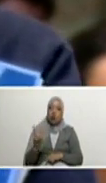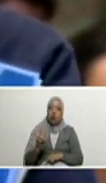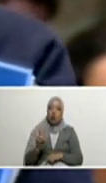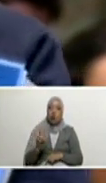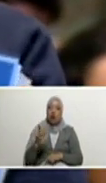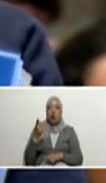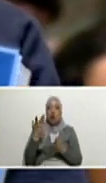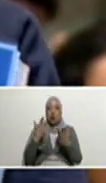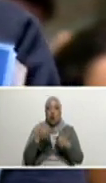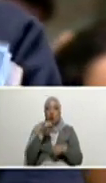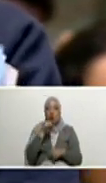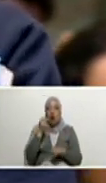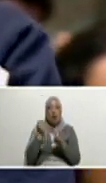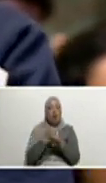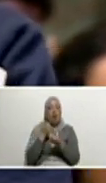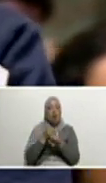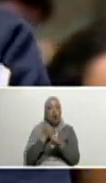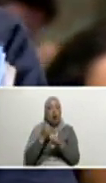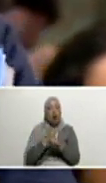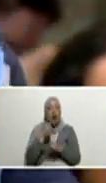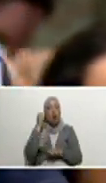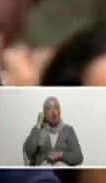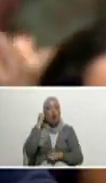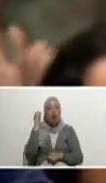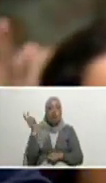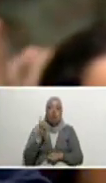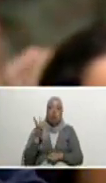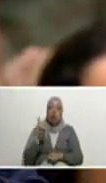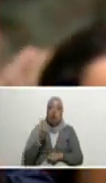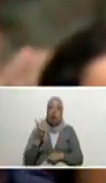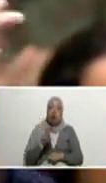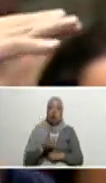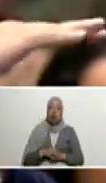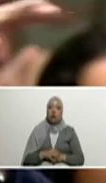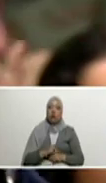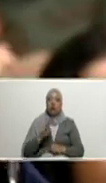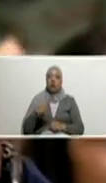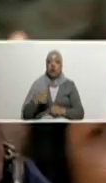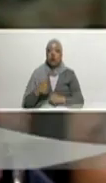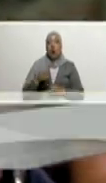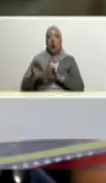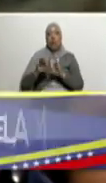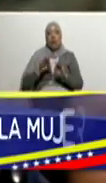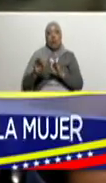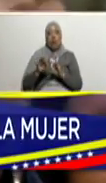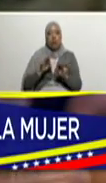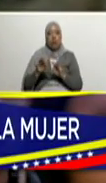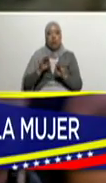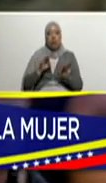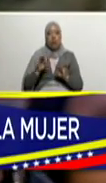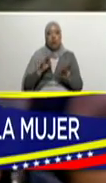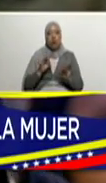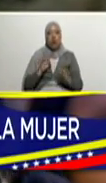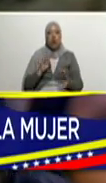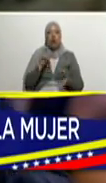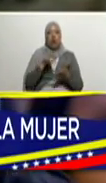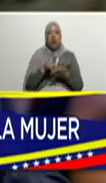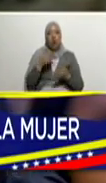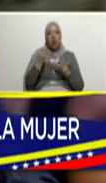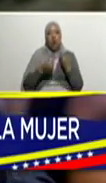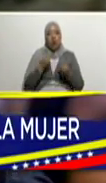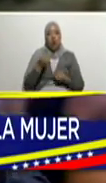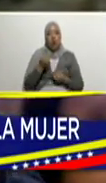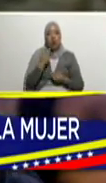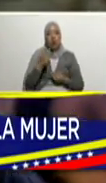esa enorme capacidad que ha demostrado la mujer venezolana. Así que para nosotros estamos preparados, tenemos tanto en lo presencial como